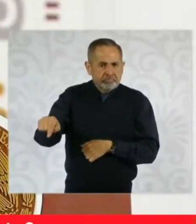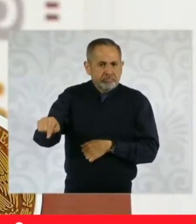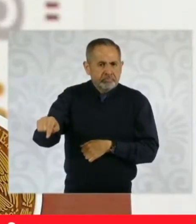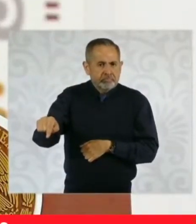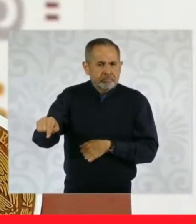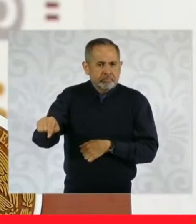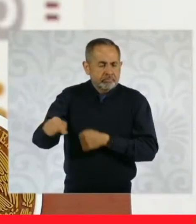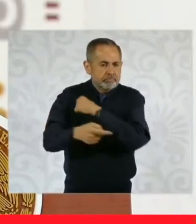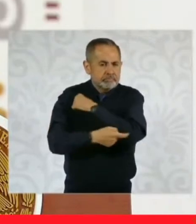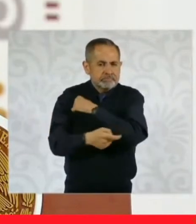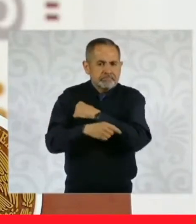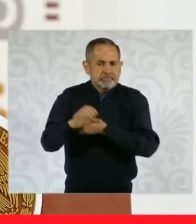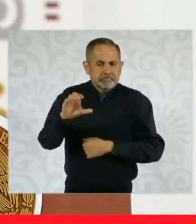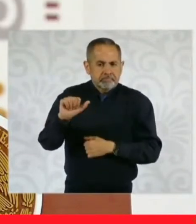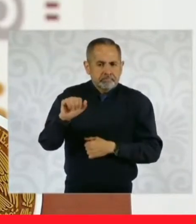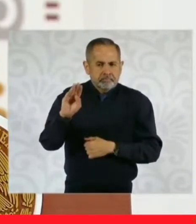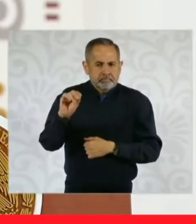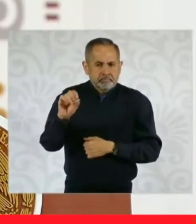a Los Cabos.